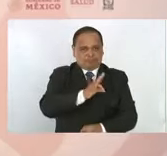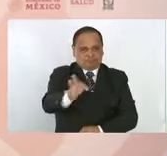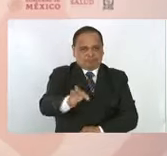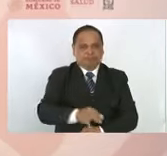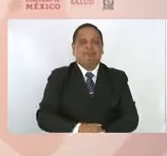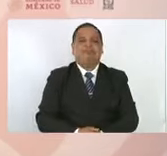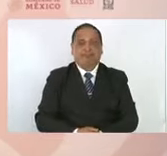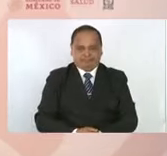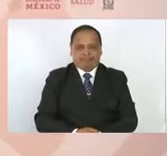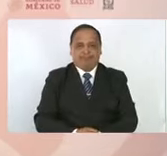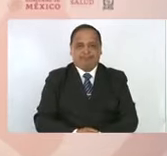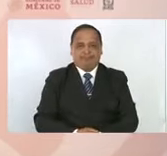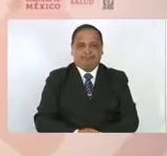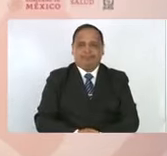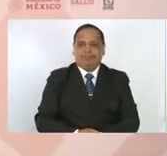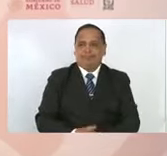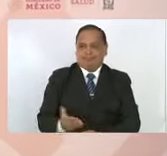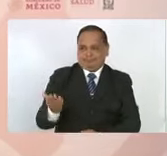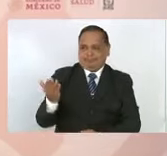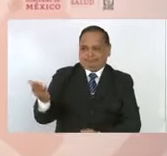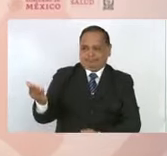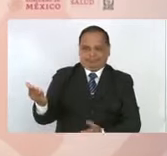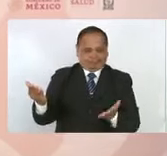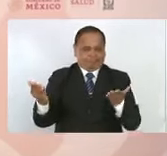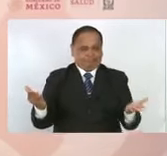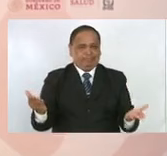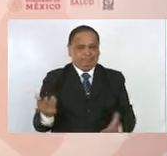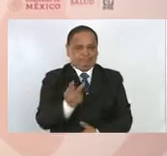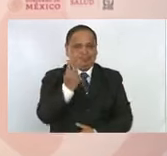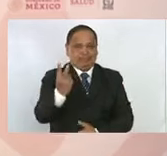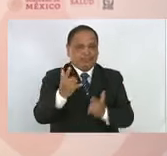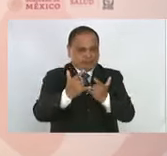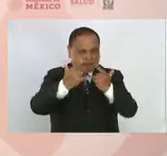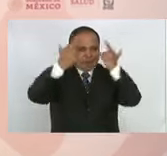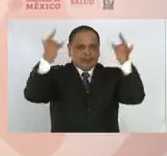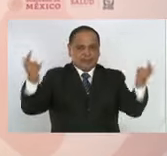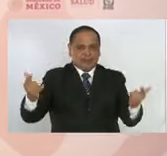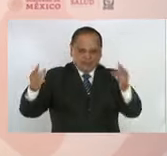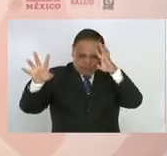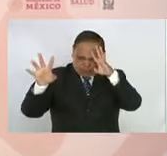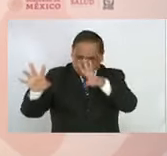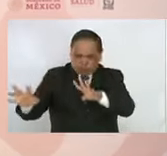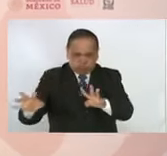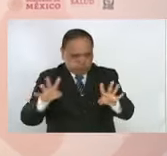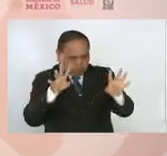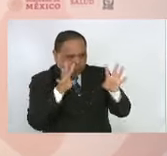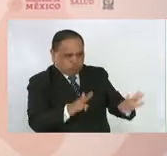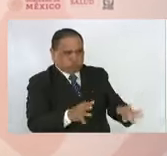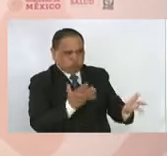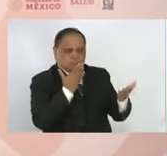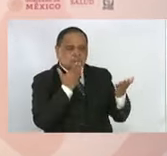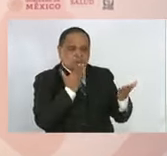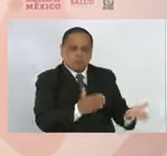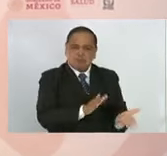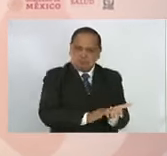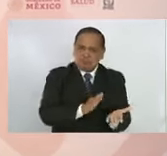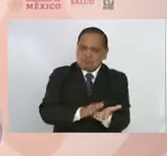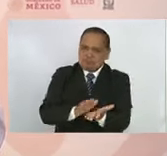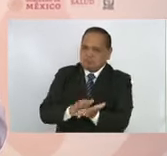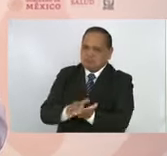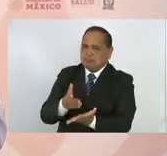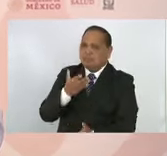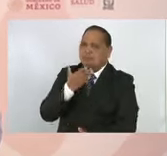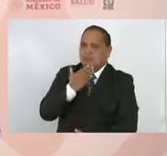dos grandes personajes de nuestras historias era de admiración mutua. Los hombres que hicieron de la